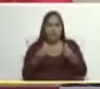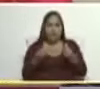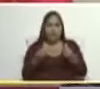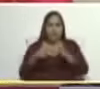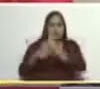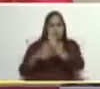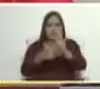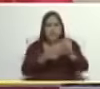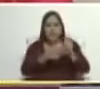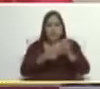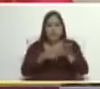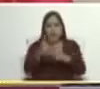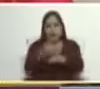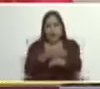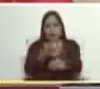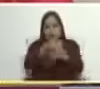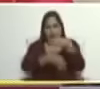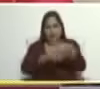expresiones